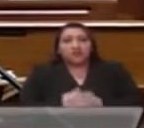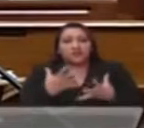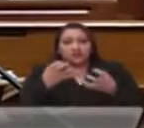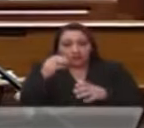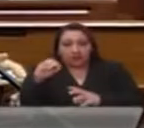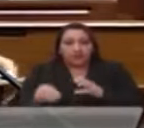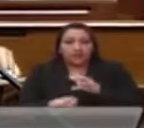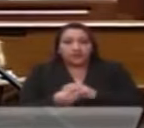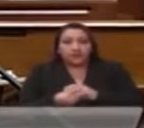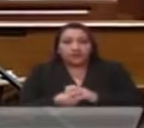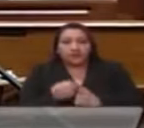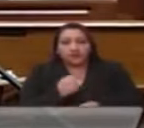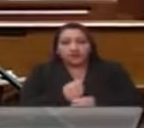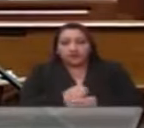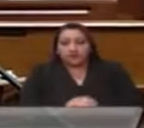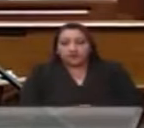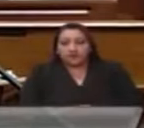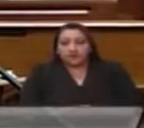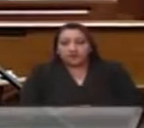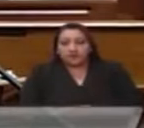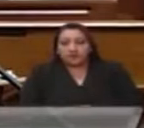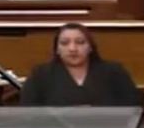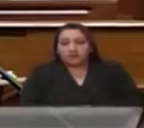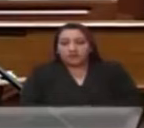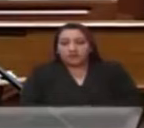queremos adentro.